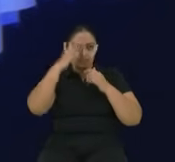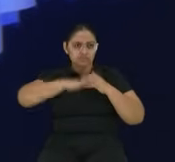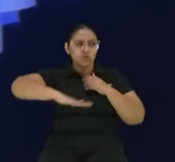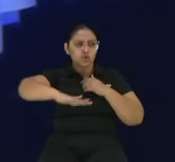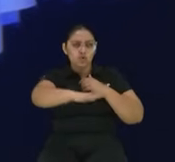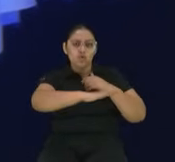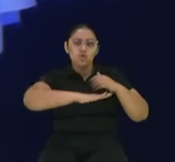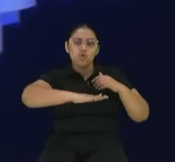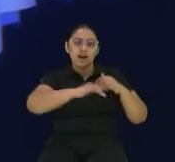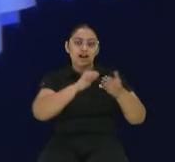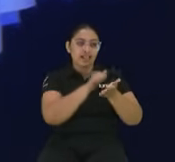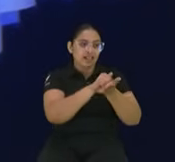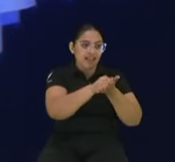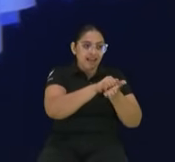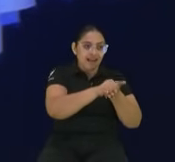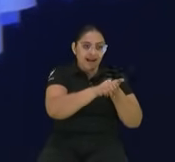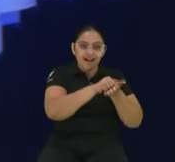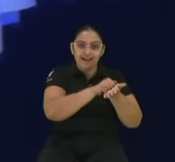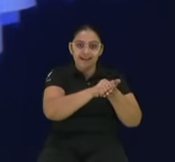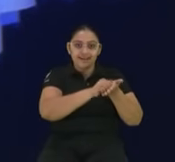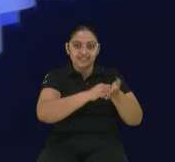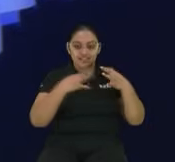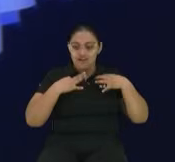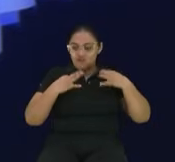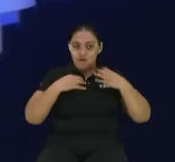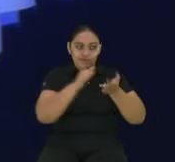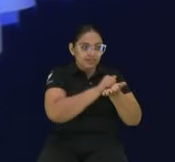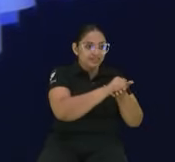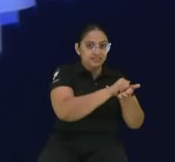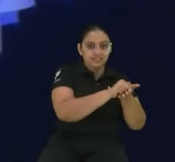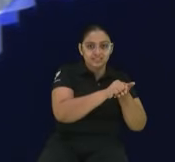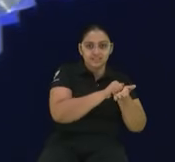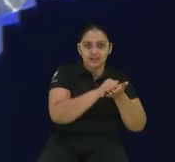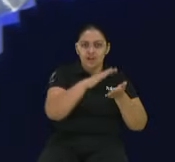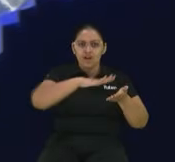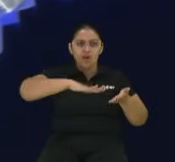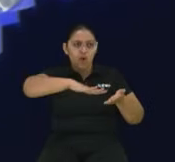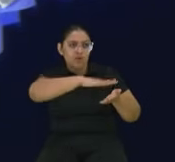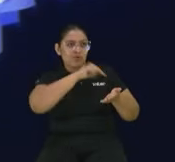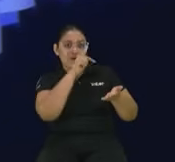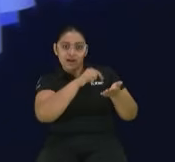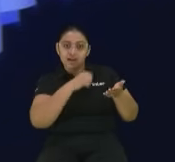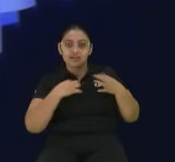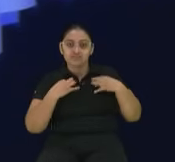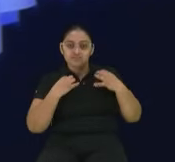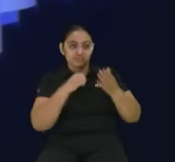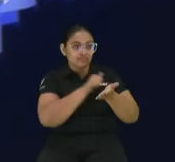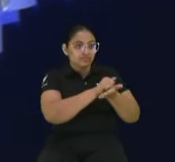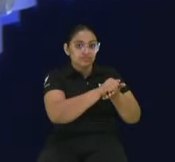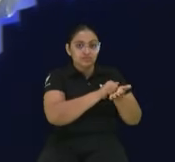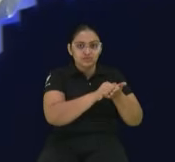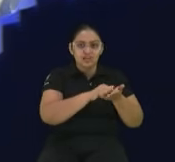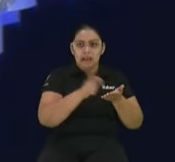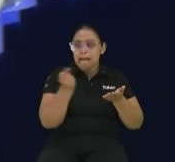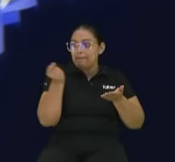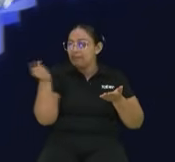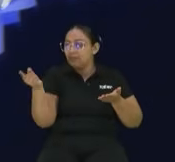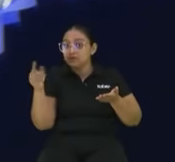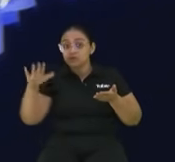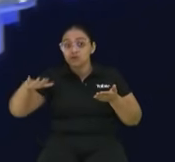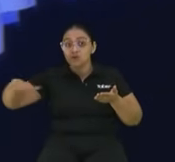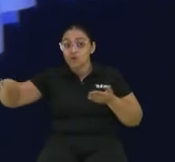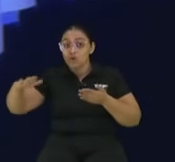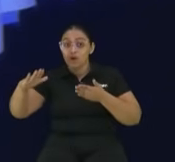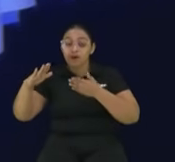ropa le dicen haat y pegado a una huateric una lavandería hay un restaurante salvadoreño Y decía